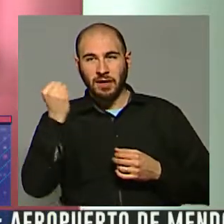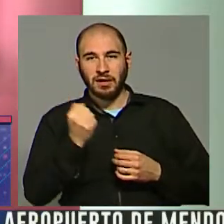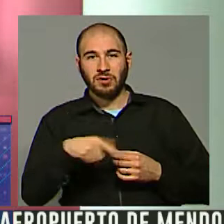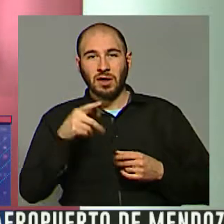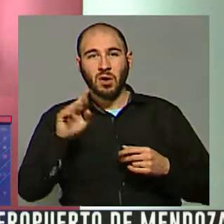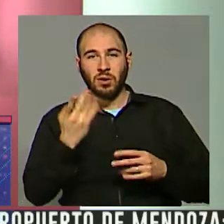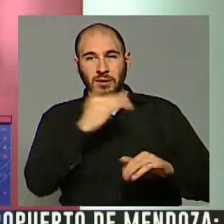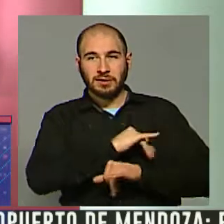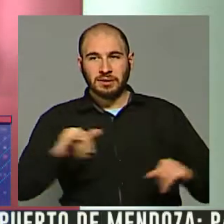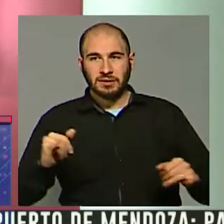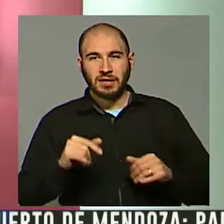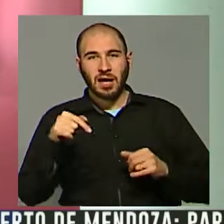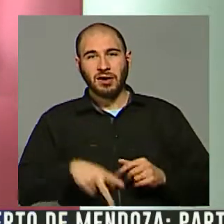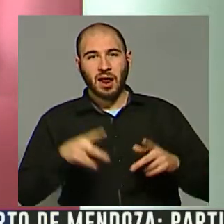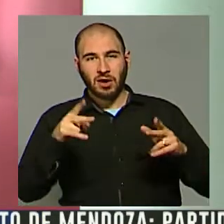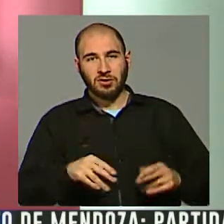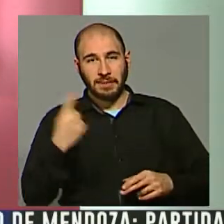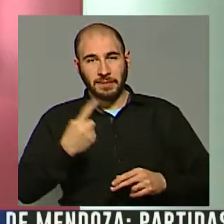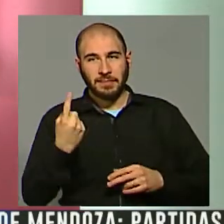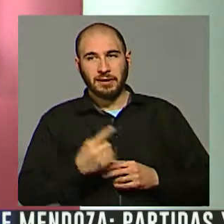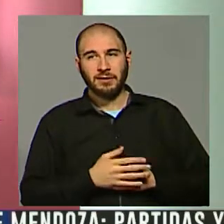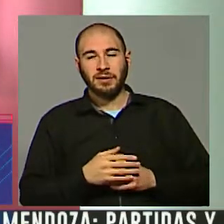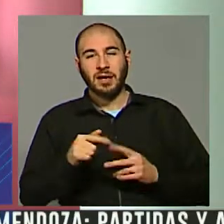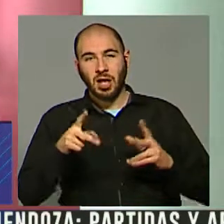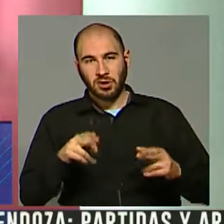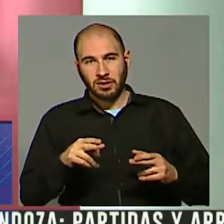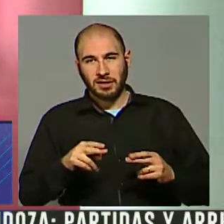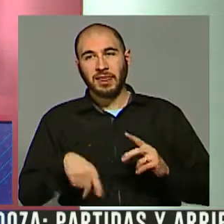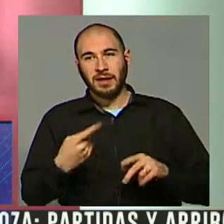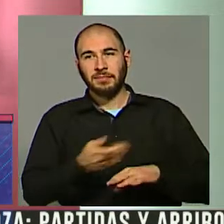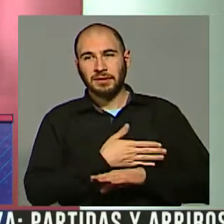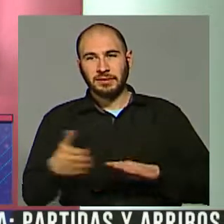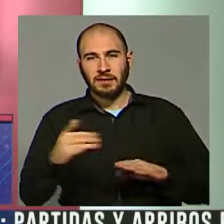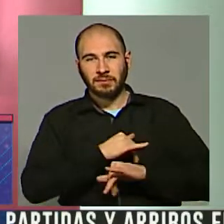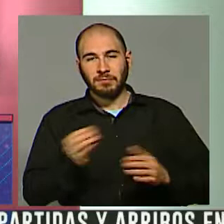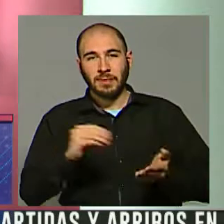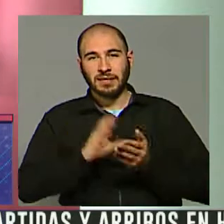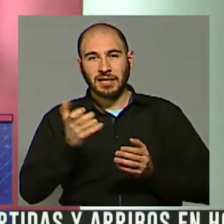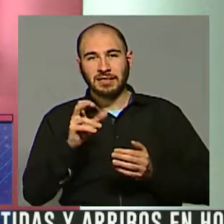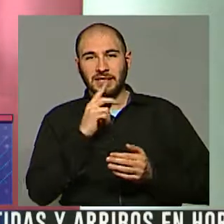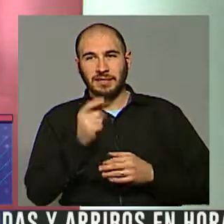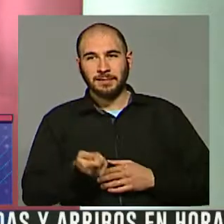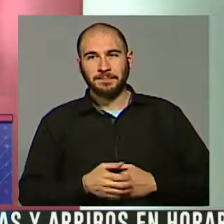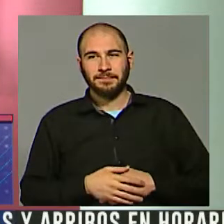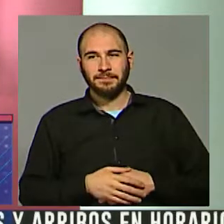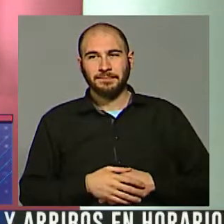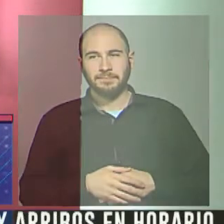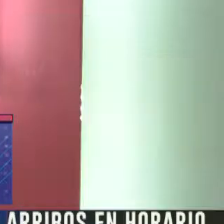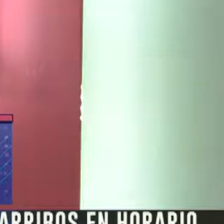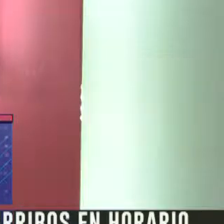en Universidad Noticias, momento de hacer la primera pausa. Nos vamos al corte. Enseguida regresamos con más información por el Canal 30 de la Televisión Digital Abierta.